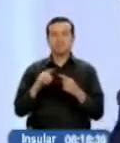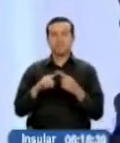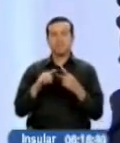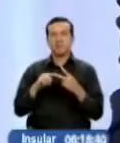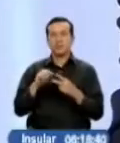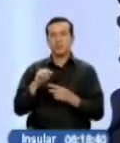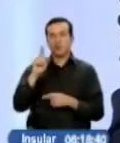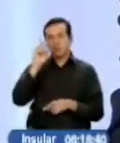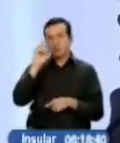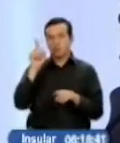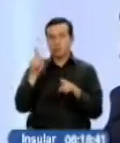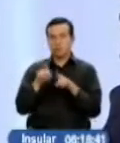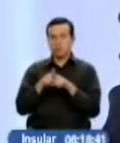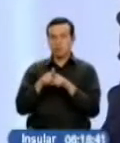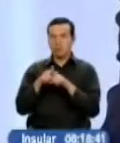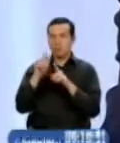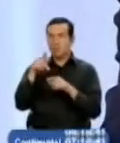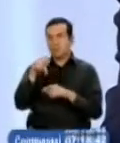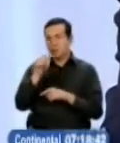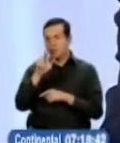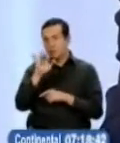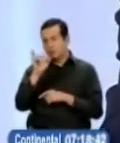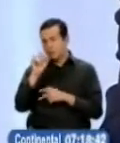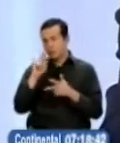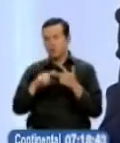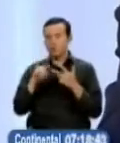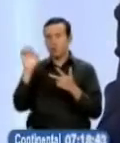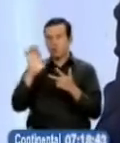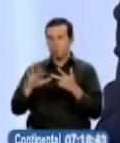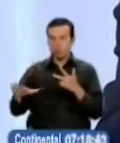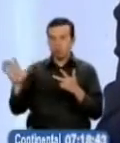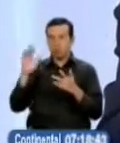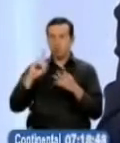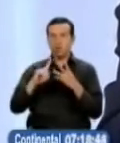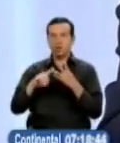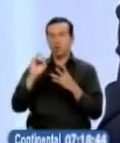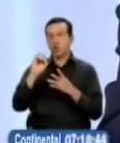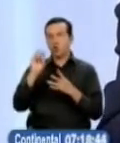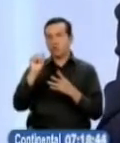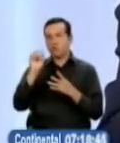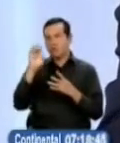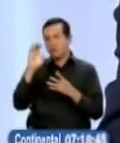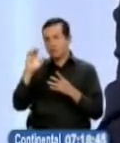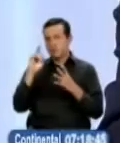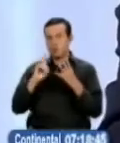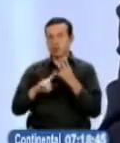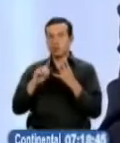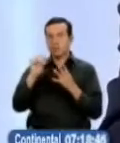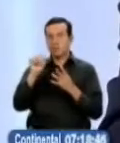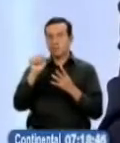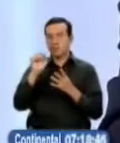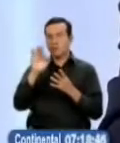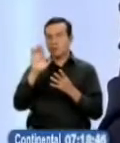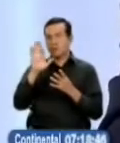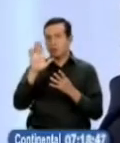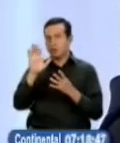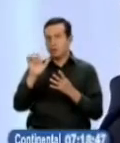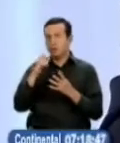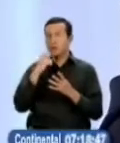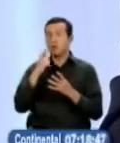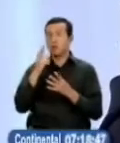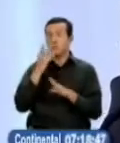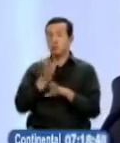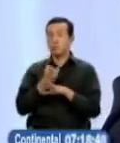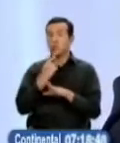ATP, es decir, el Acuerdo Transpacífico, el acuerdo con Europa, la OMC, el NAFTA, y se propone